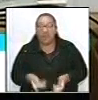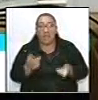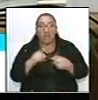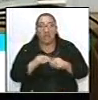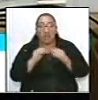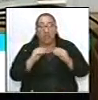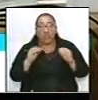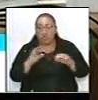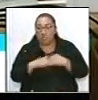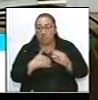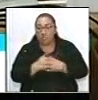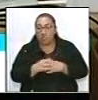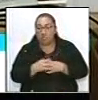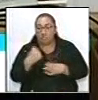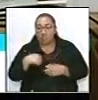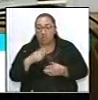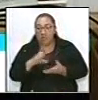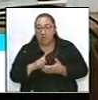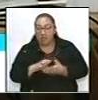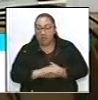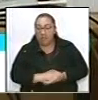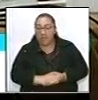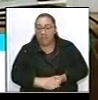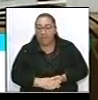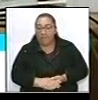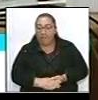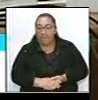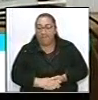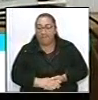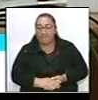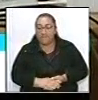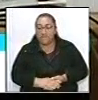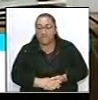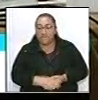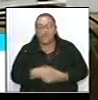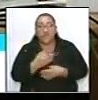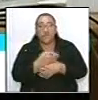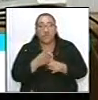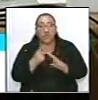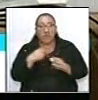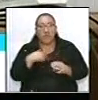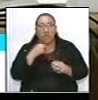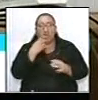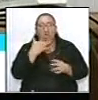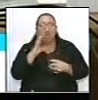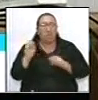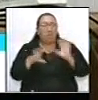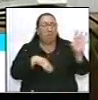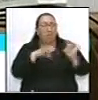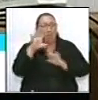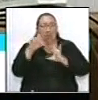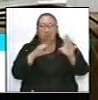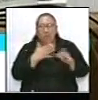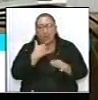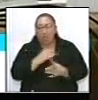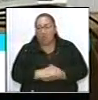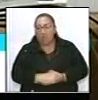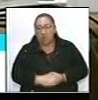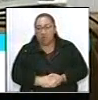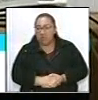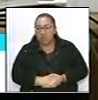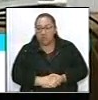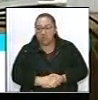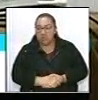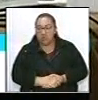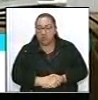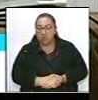a todos los municipios de Lima, que la formación parecía un papagayo. Diferentes colores, diferentes